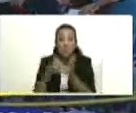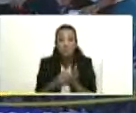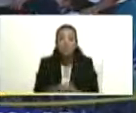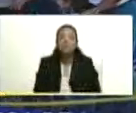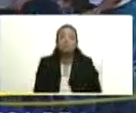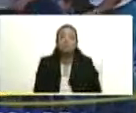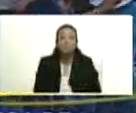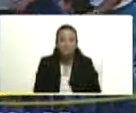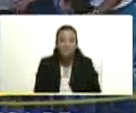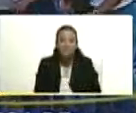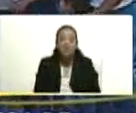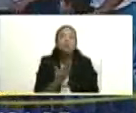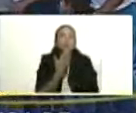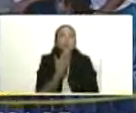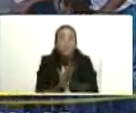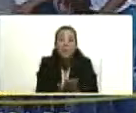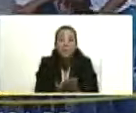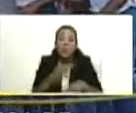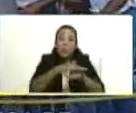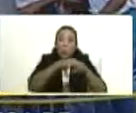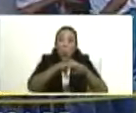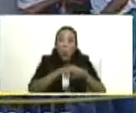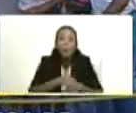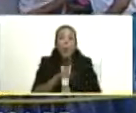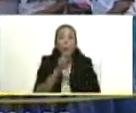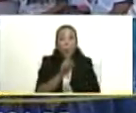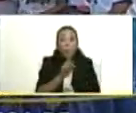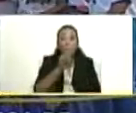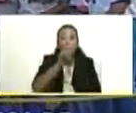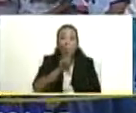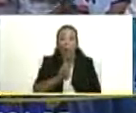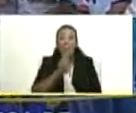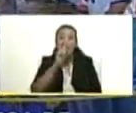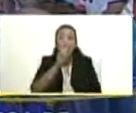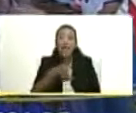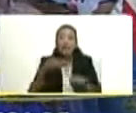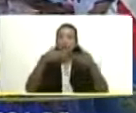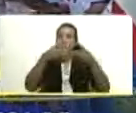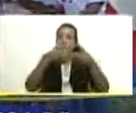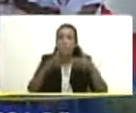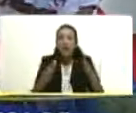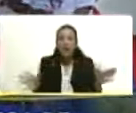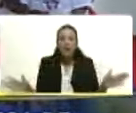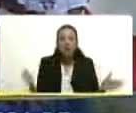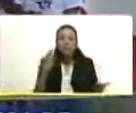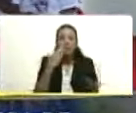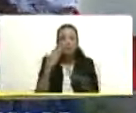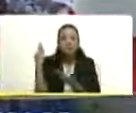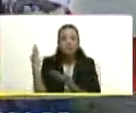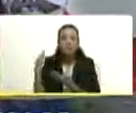4.800.000, presidente, con su permiso. A la una, a la dos y a las tres.